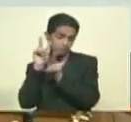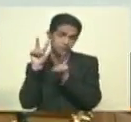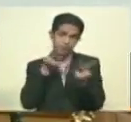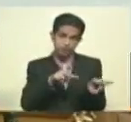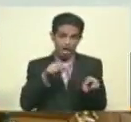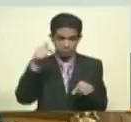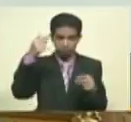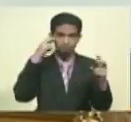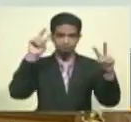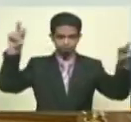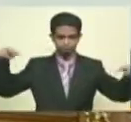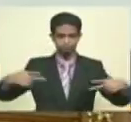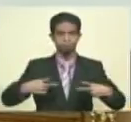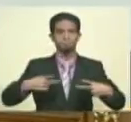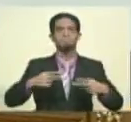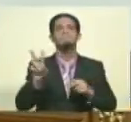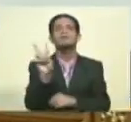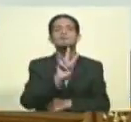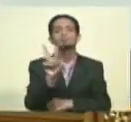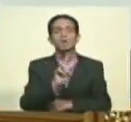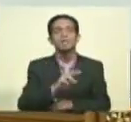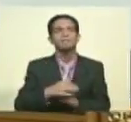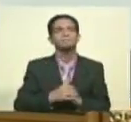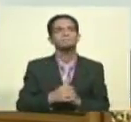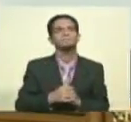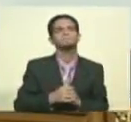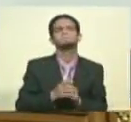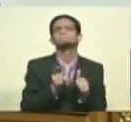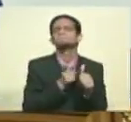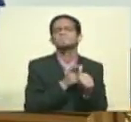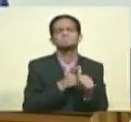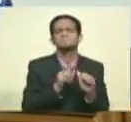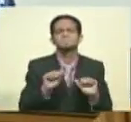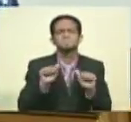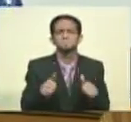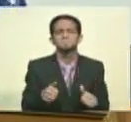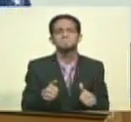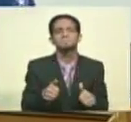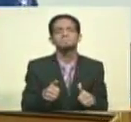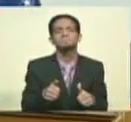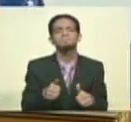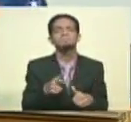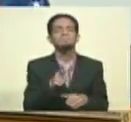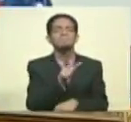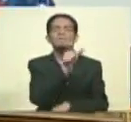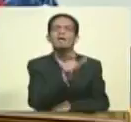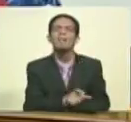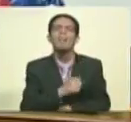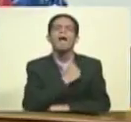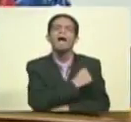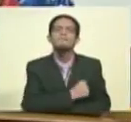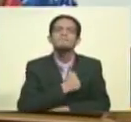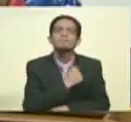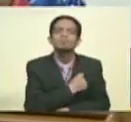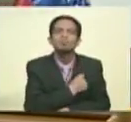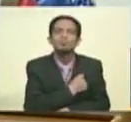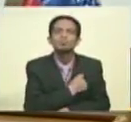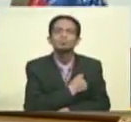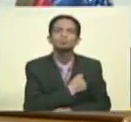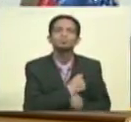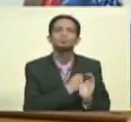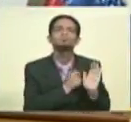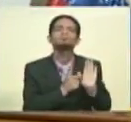Comenzando por la posición, la actitud que han tomado, que están mostrando incluso